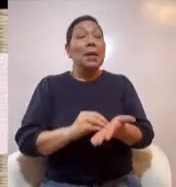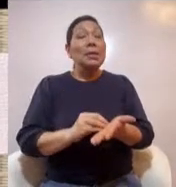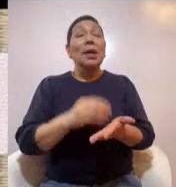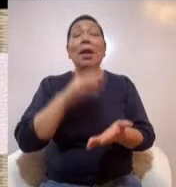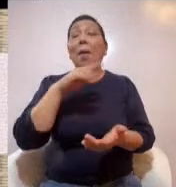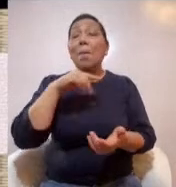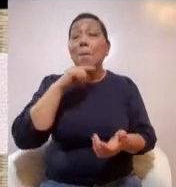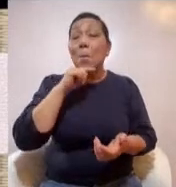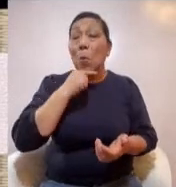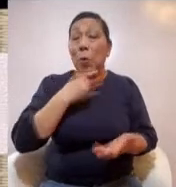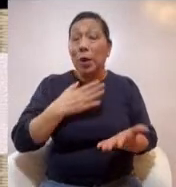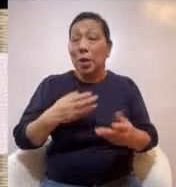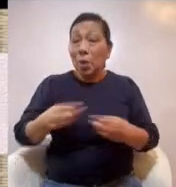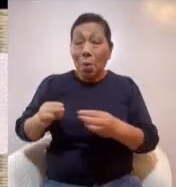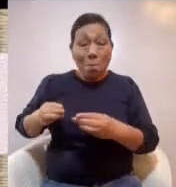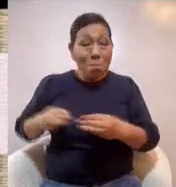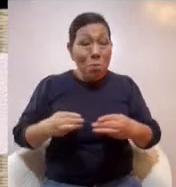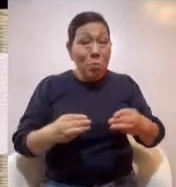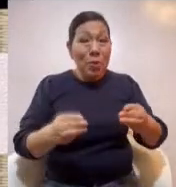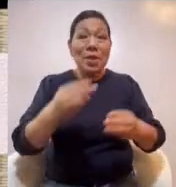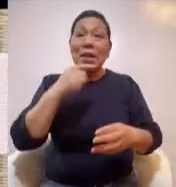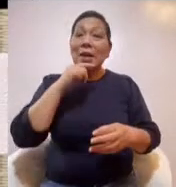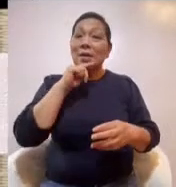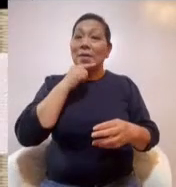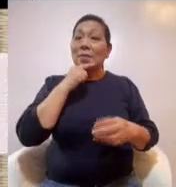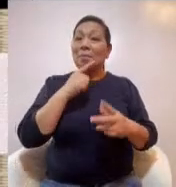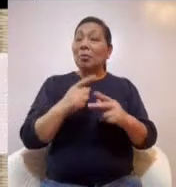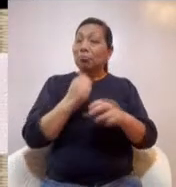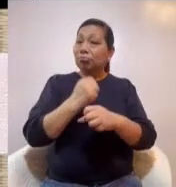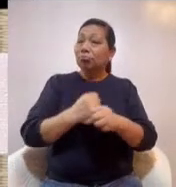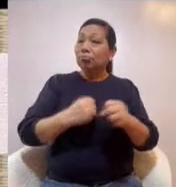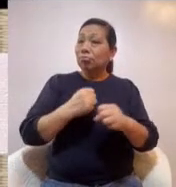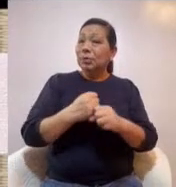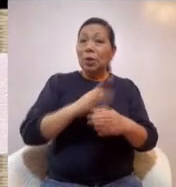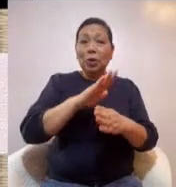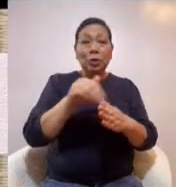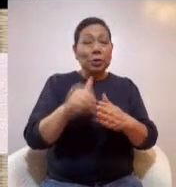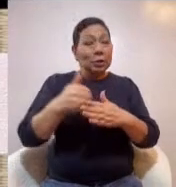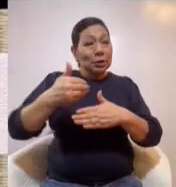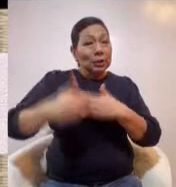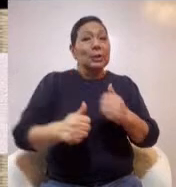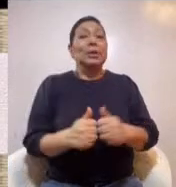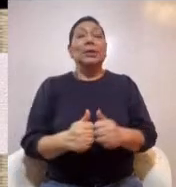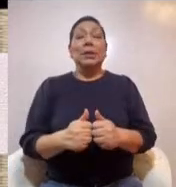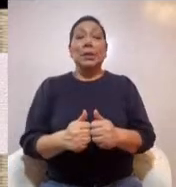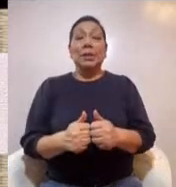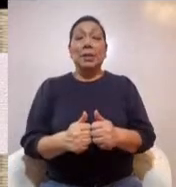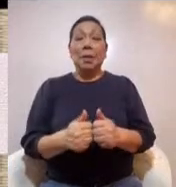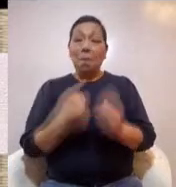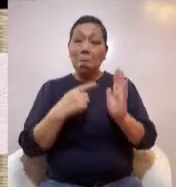que la mujer. Y entonces el movimiento de mujeres empieza a trabajar y empieza a generar